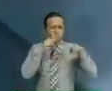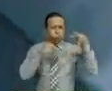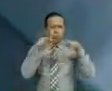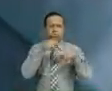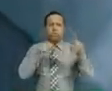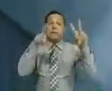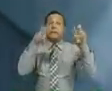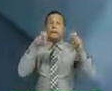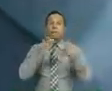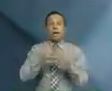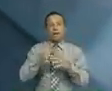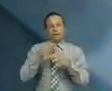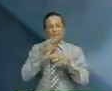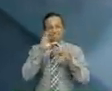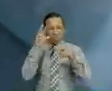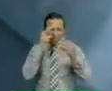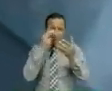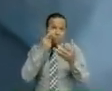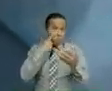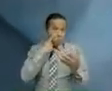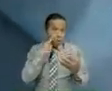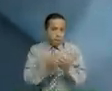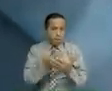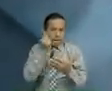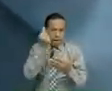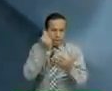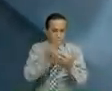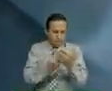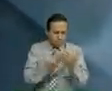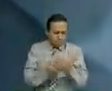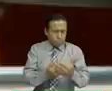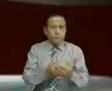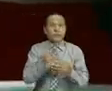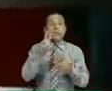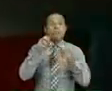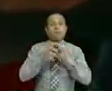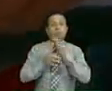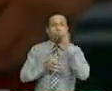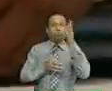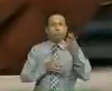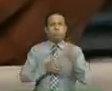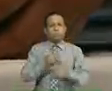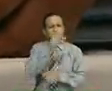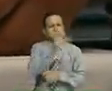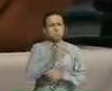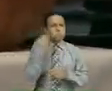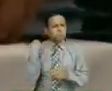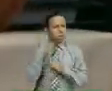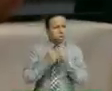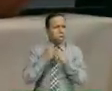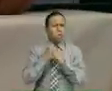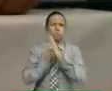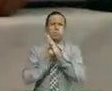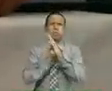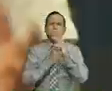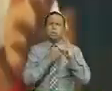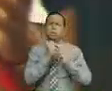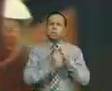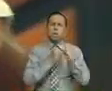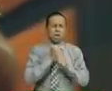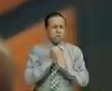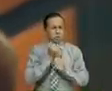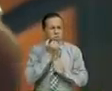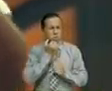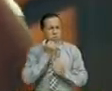de COVID-19 en la que ha firmado un ciudadano de 76 años. Contrato cuestionado y que tendría algunas inconsistencias. El hecho de que